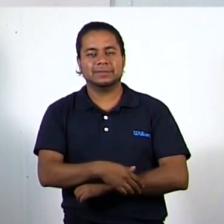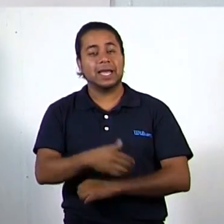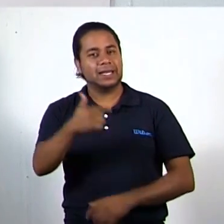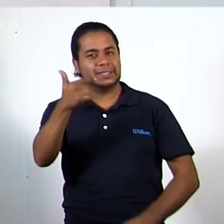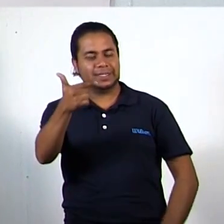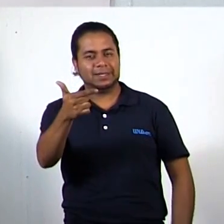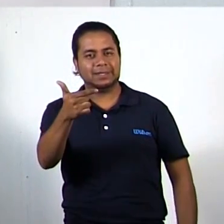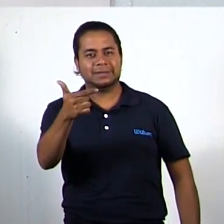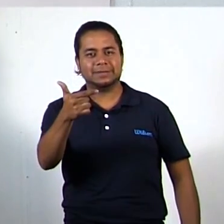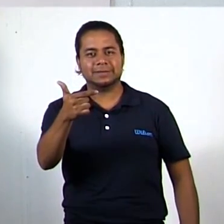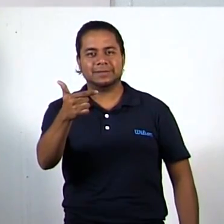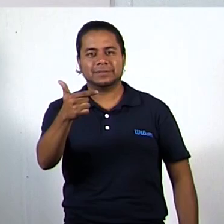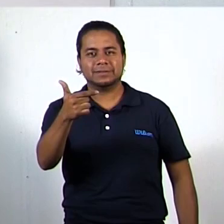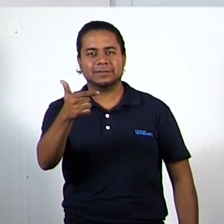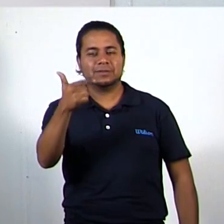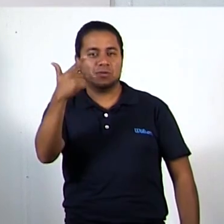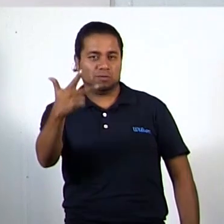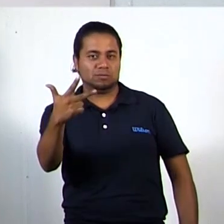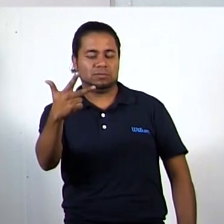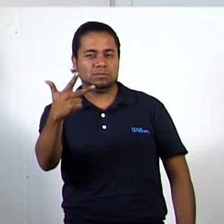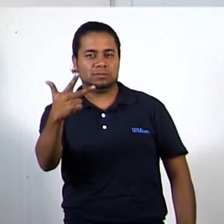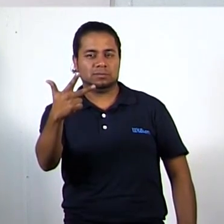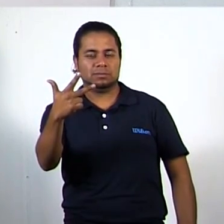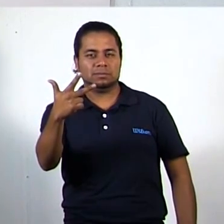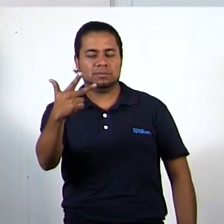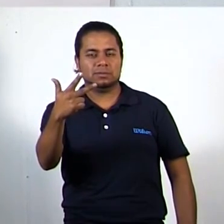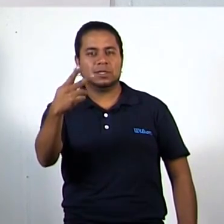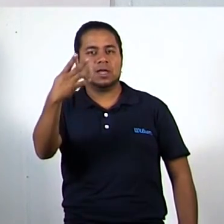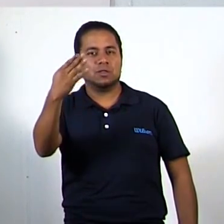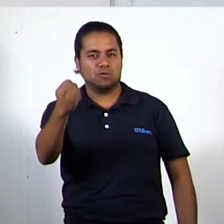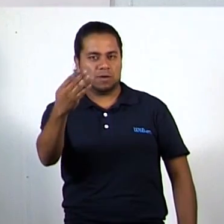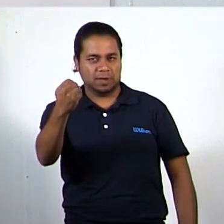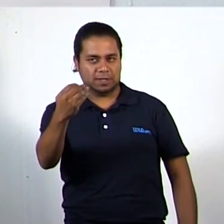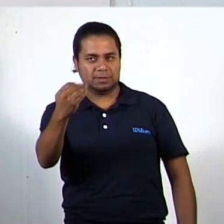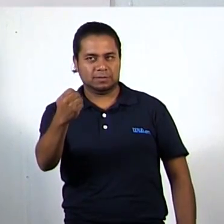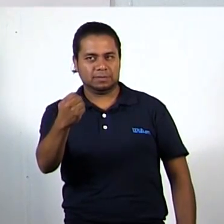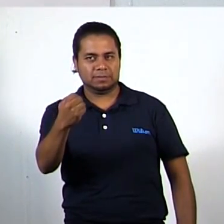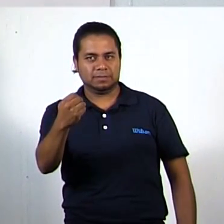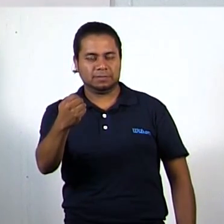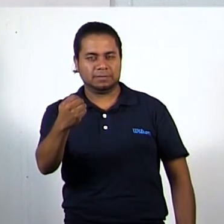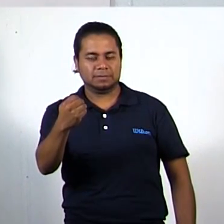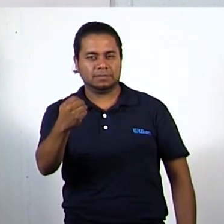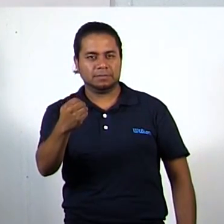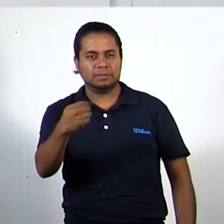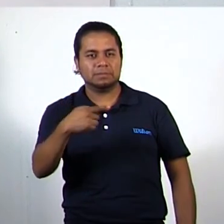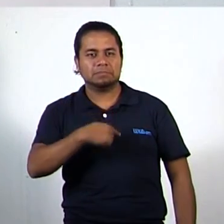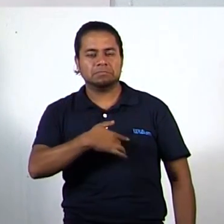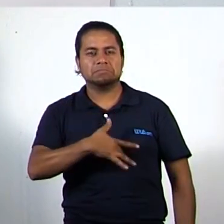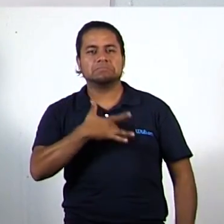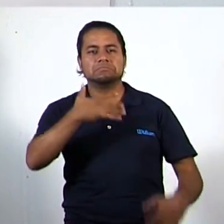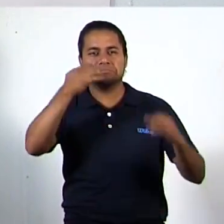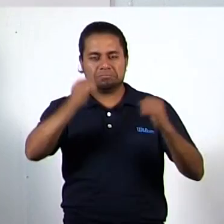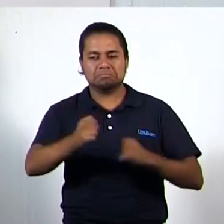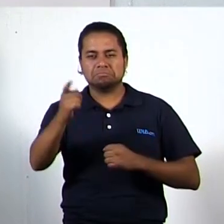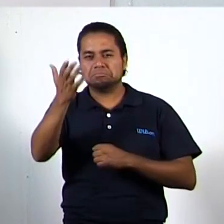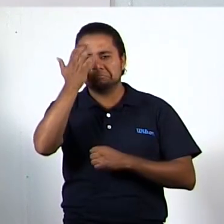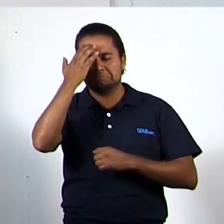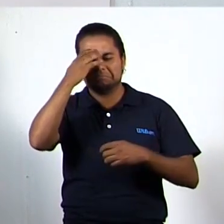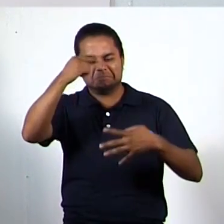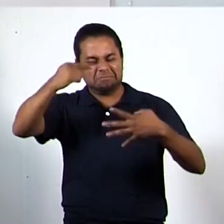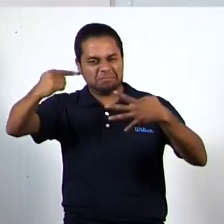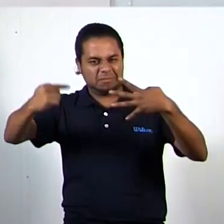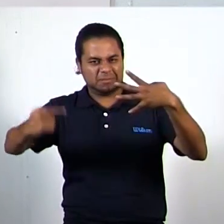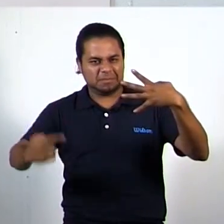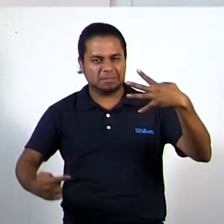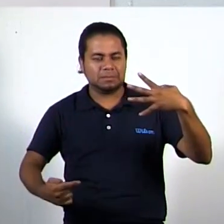el 7, 8 y 9. Y estoy seguro que conoces muchos más. ¿Hasta